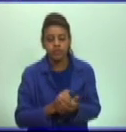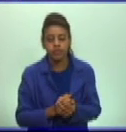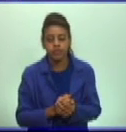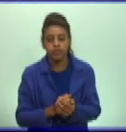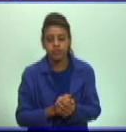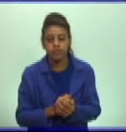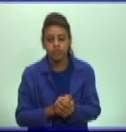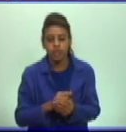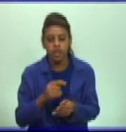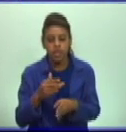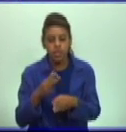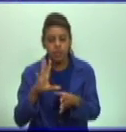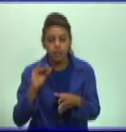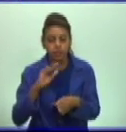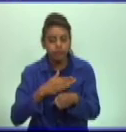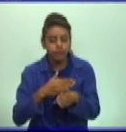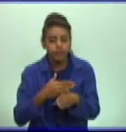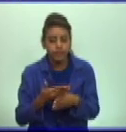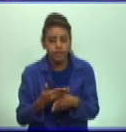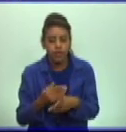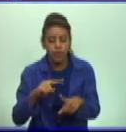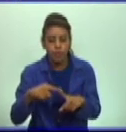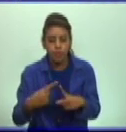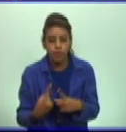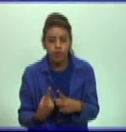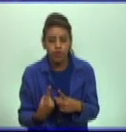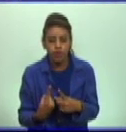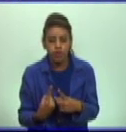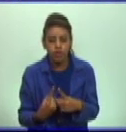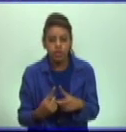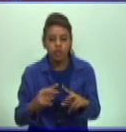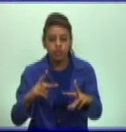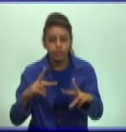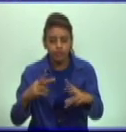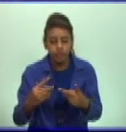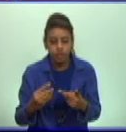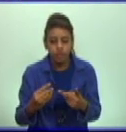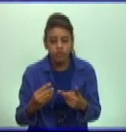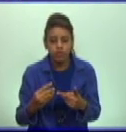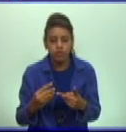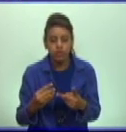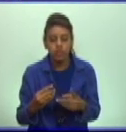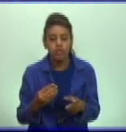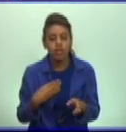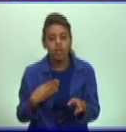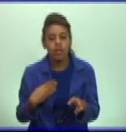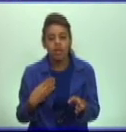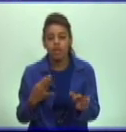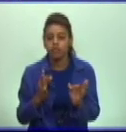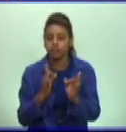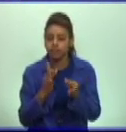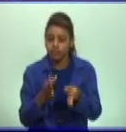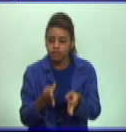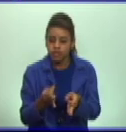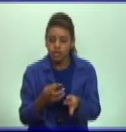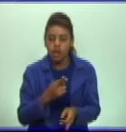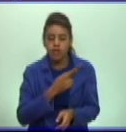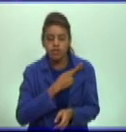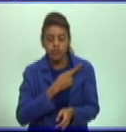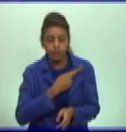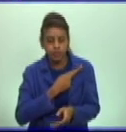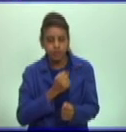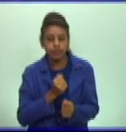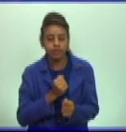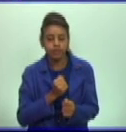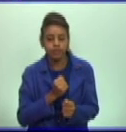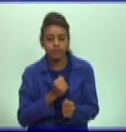Y cuando digo diferente es porque aun cuando recaben ustedes la disciplina y la responsabilidad